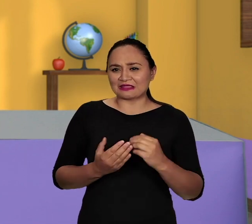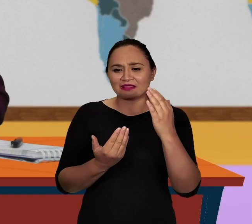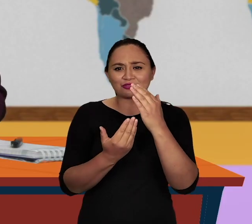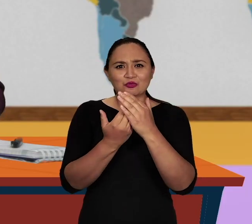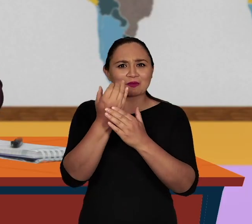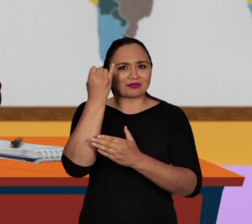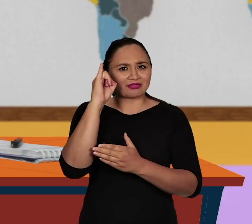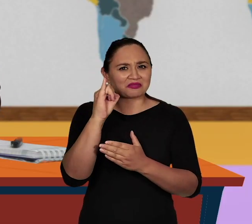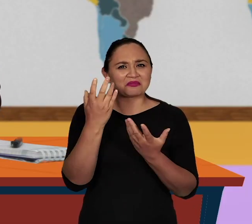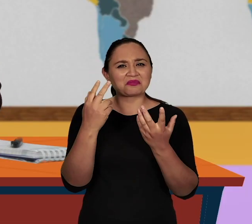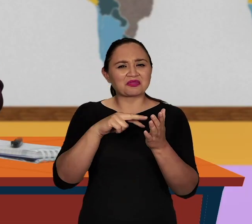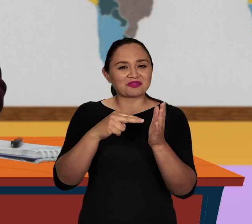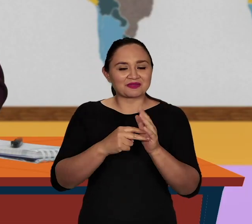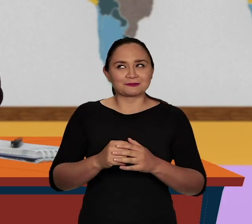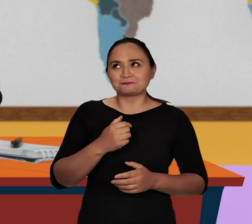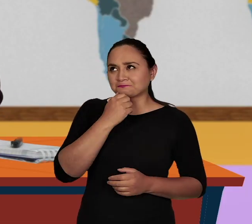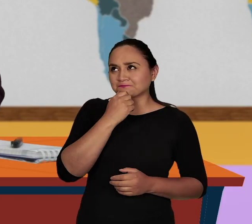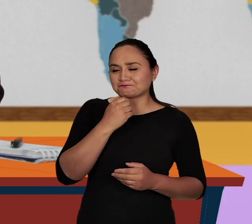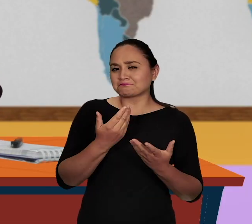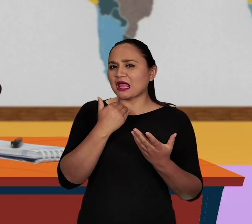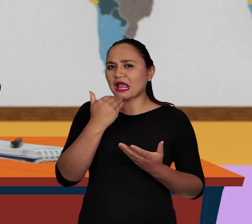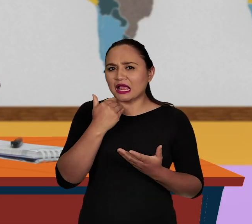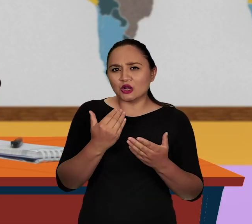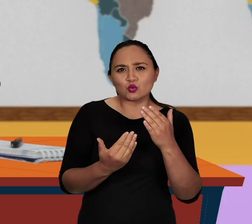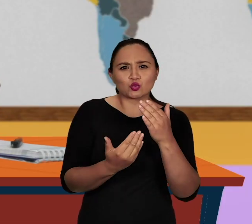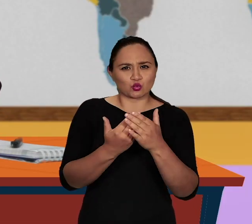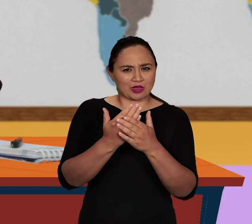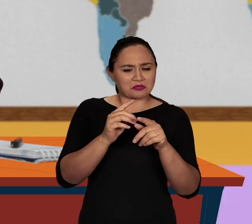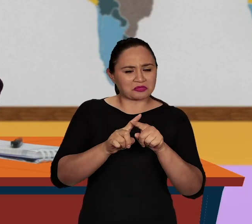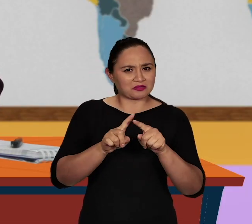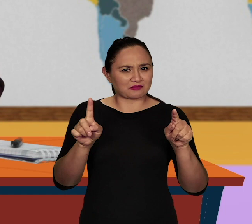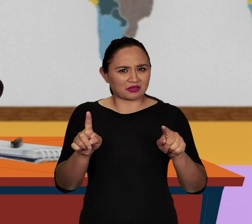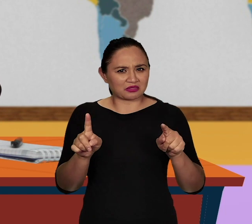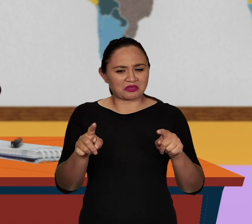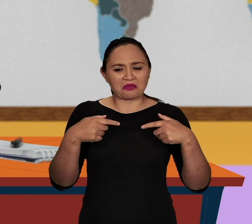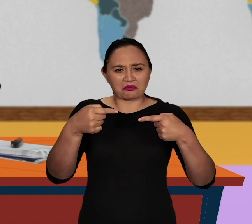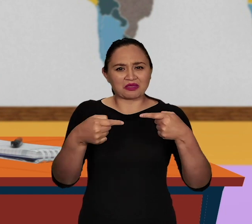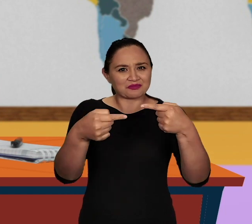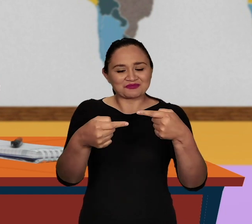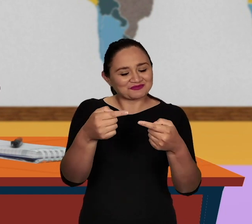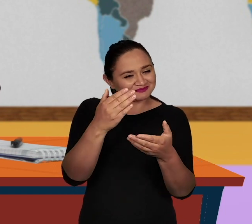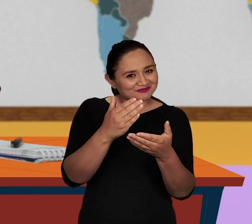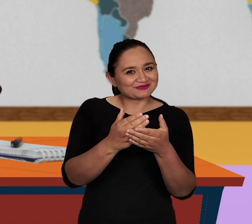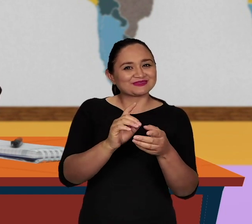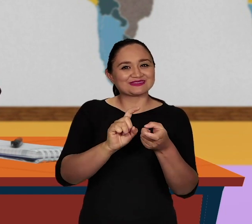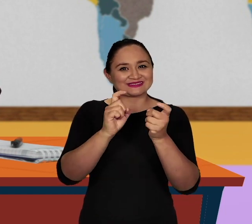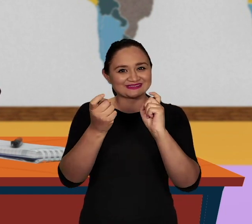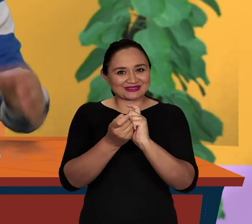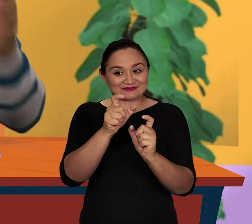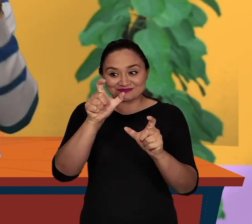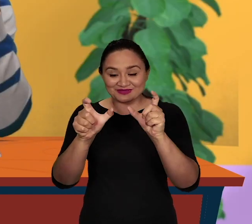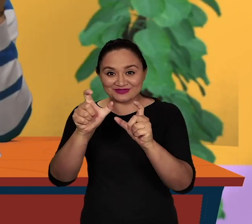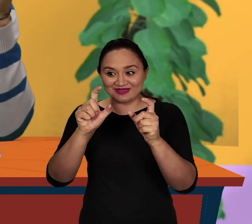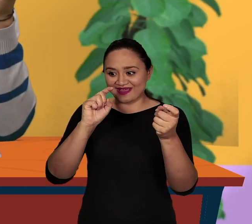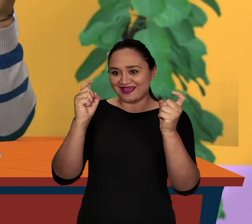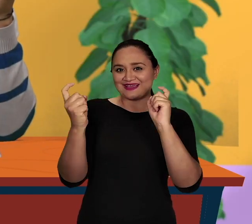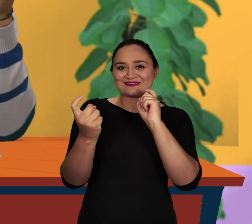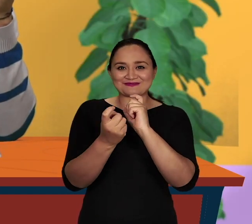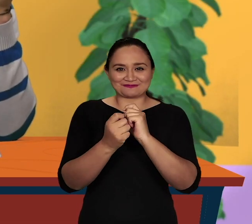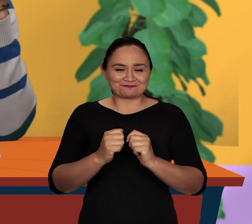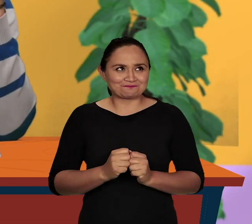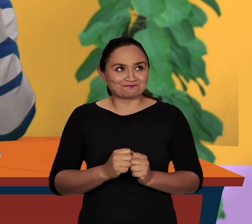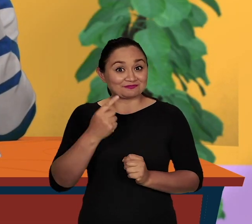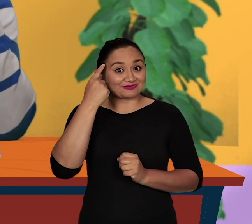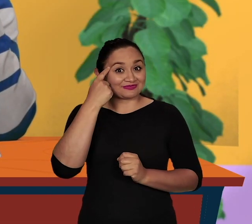innovación? Es algo nuevo, algo diferente. Cambiar lo tradicional cuando se unen las personas para transformar.